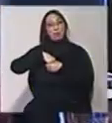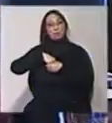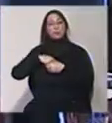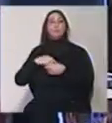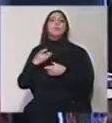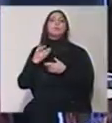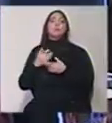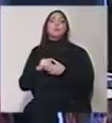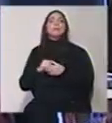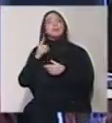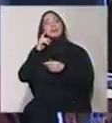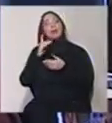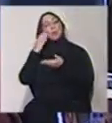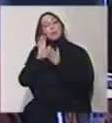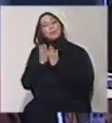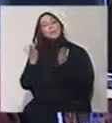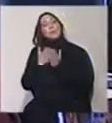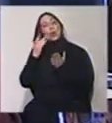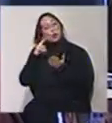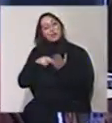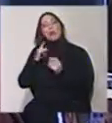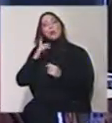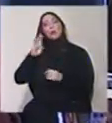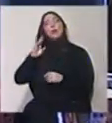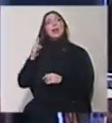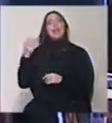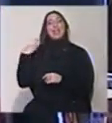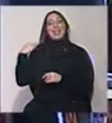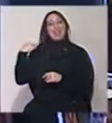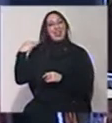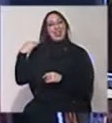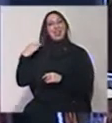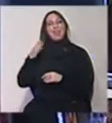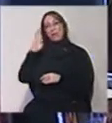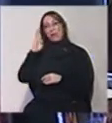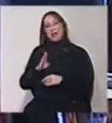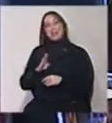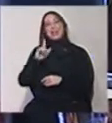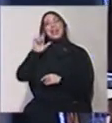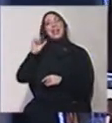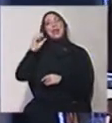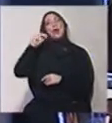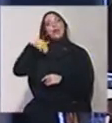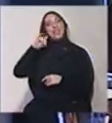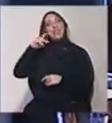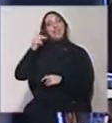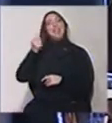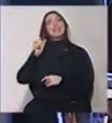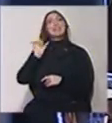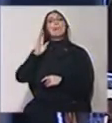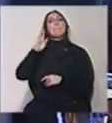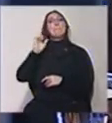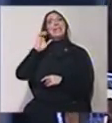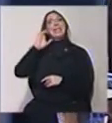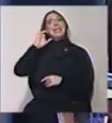Repasando alguna bibliografía, hay un general brasileño, Leonidas Pires González, que dice una